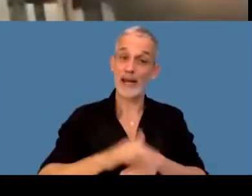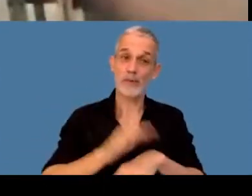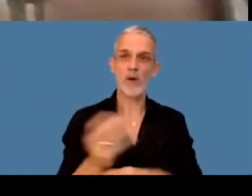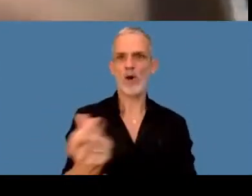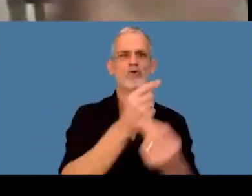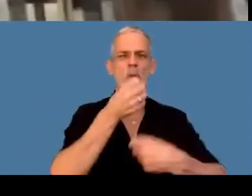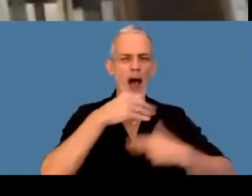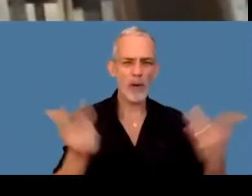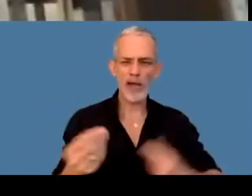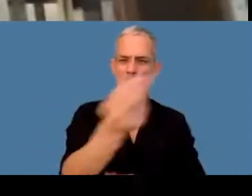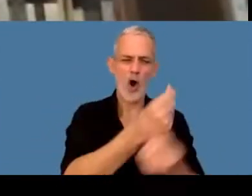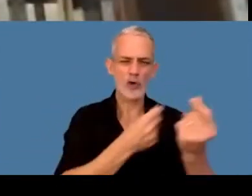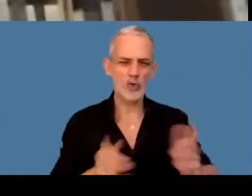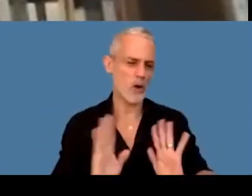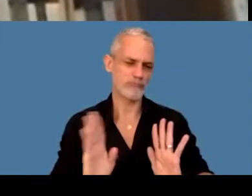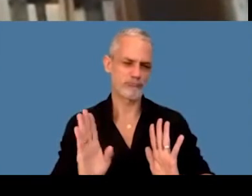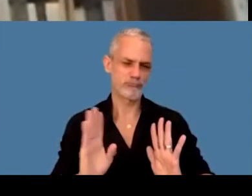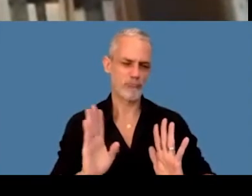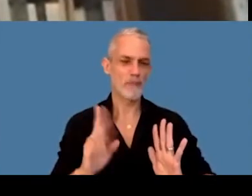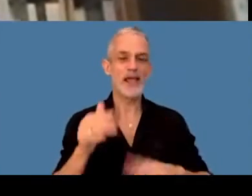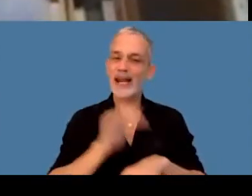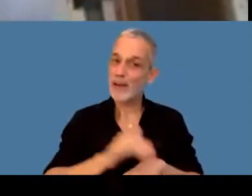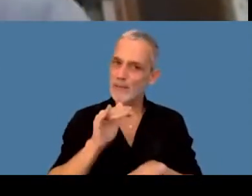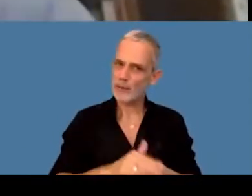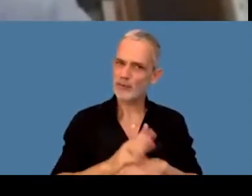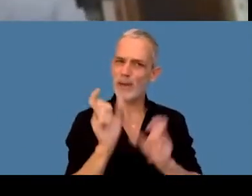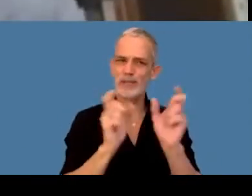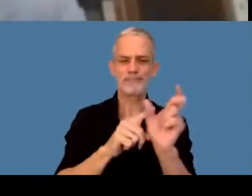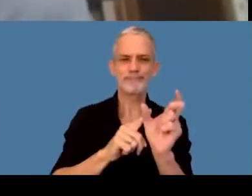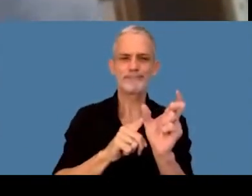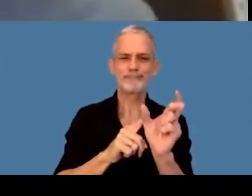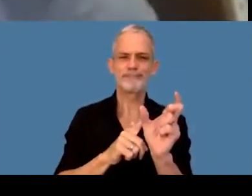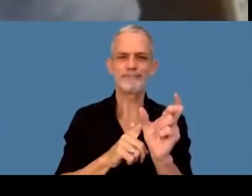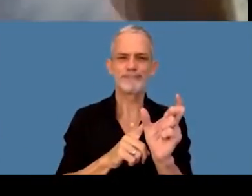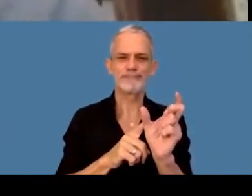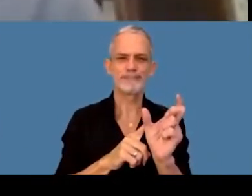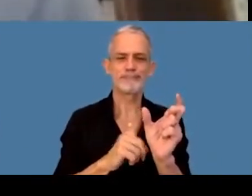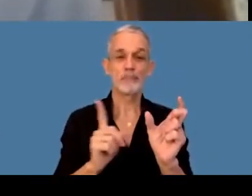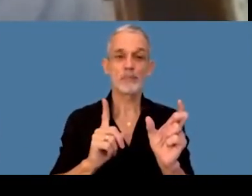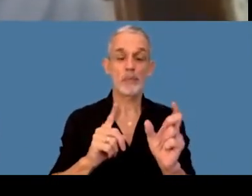que este es uno de los temas que tenemos que discutir de algunos de los problemas en la última